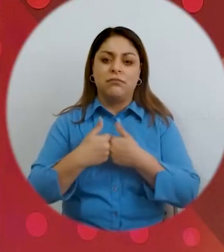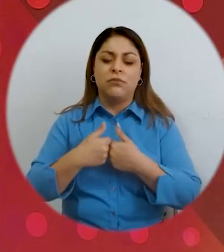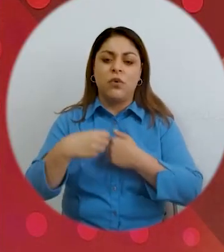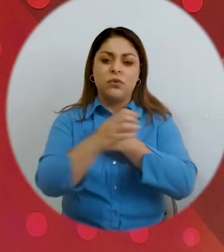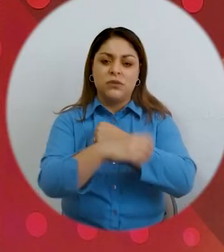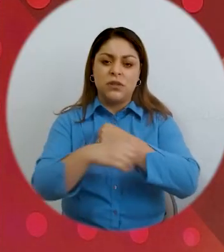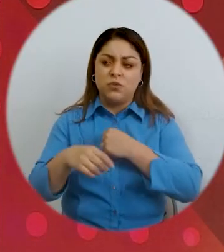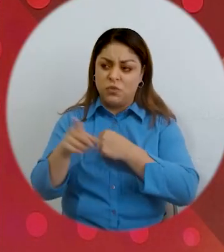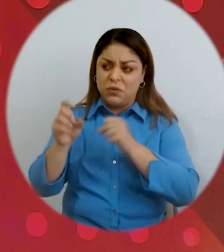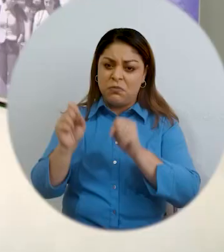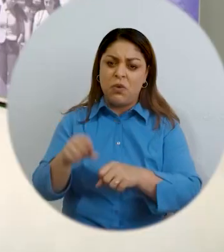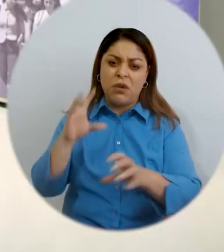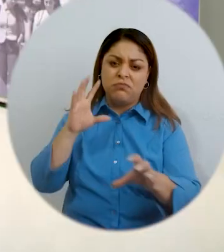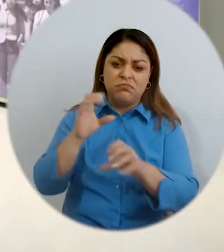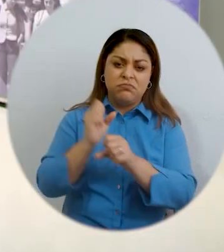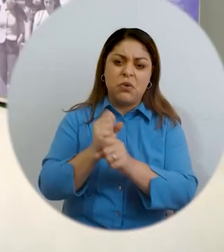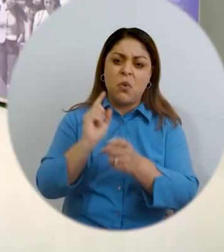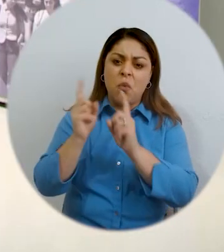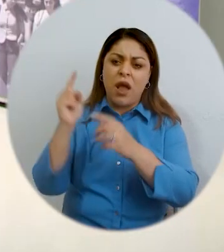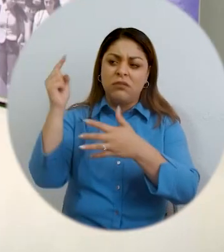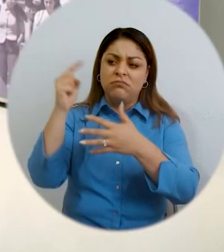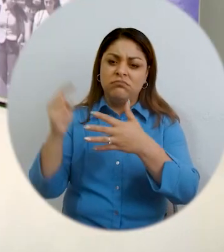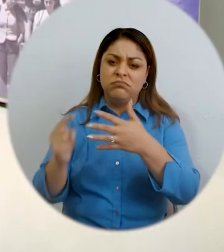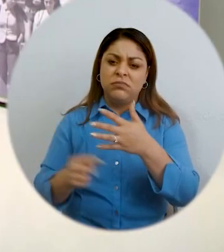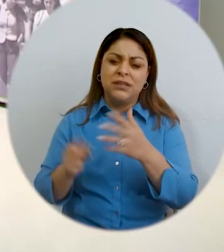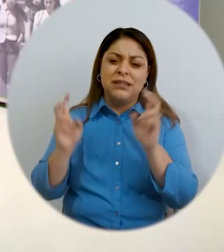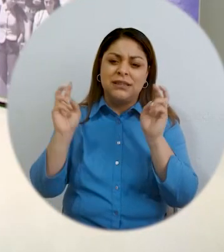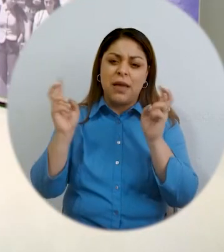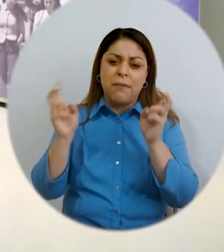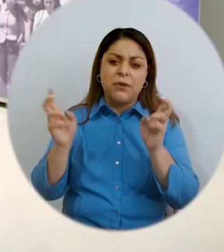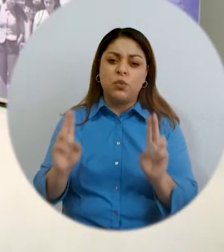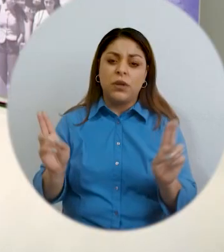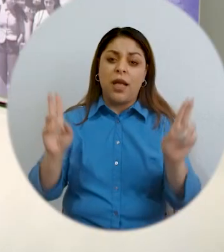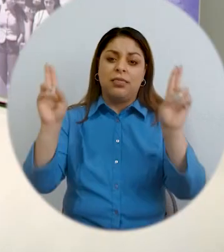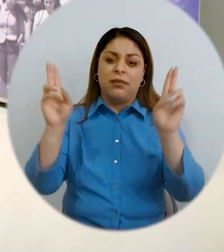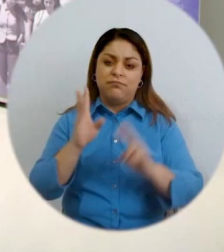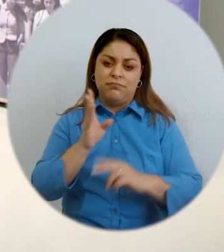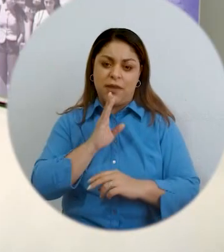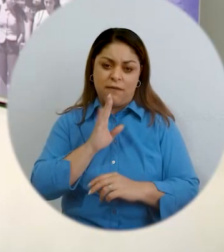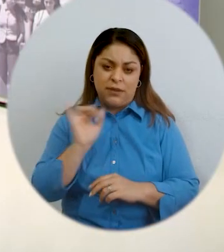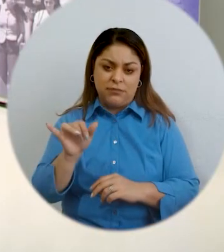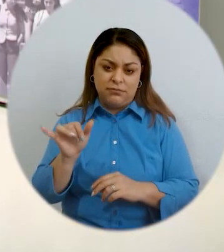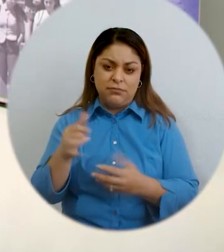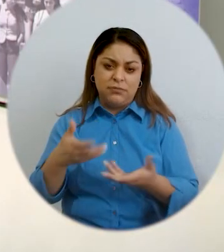los temas que se trataron como con más relevancia, que sean como de carácter urgente?